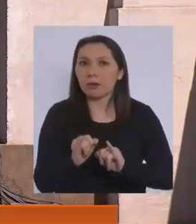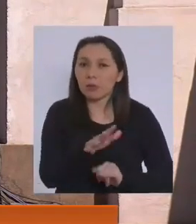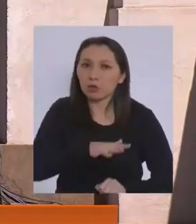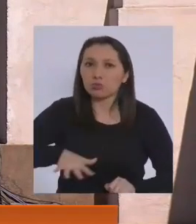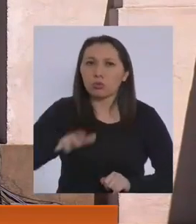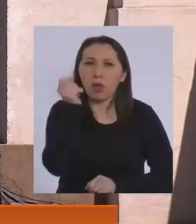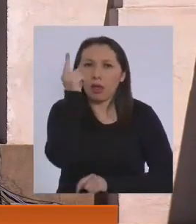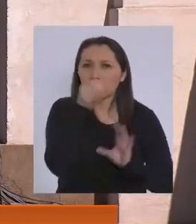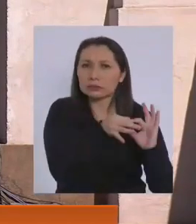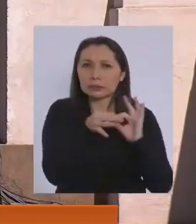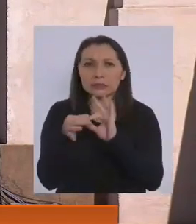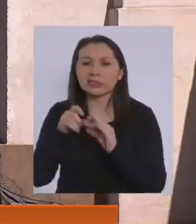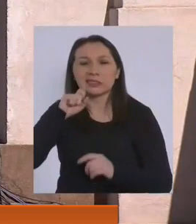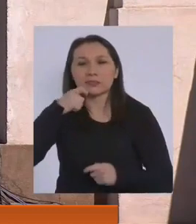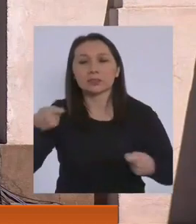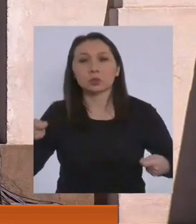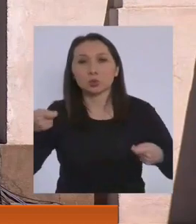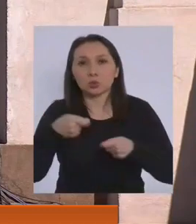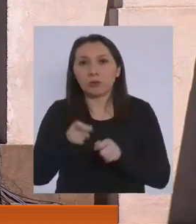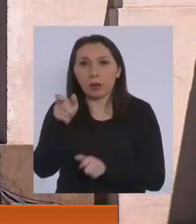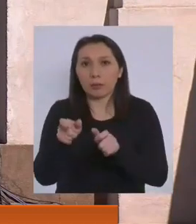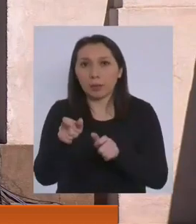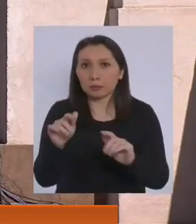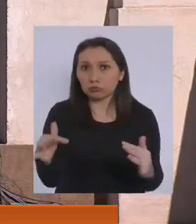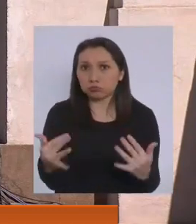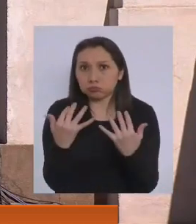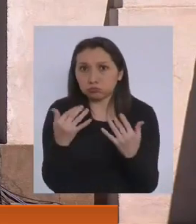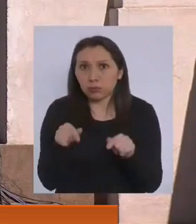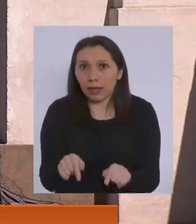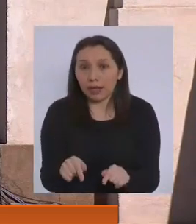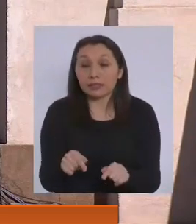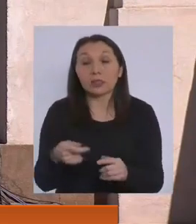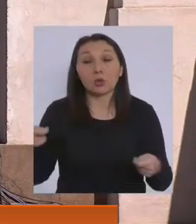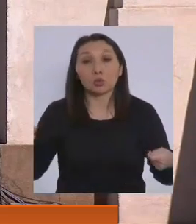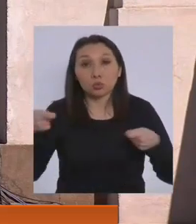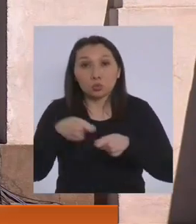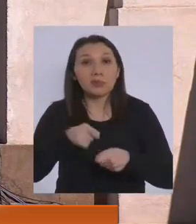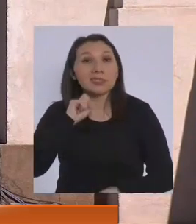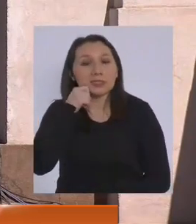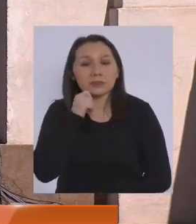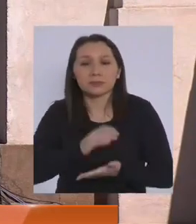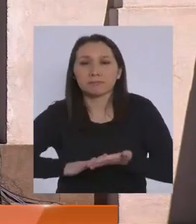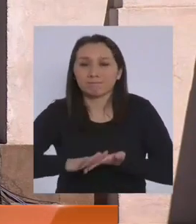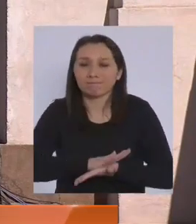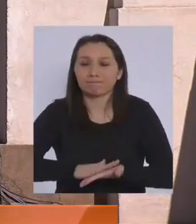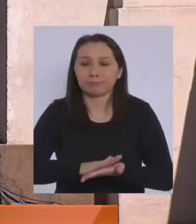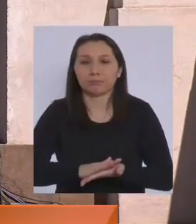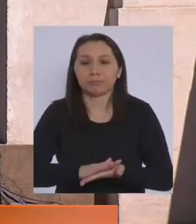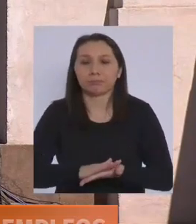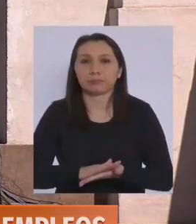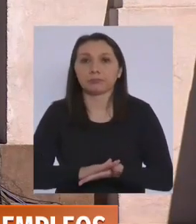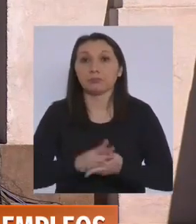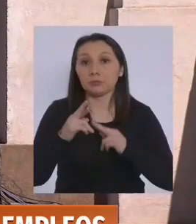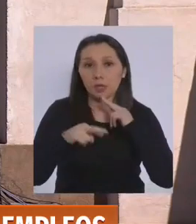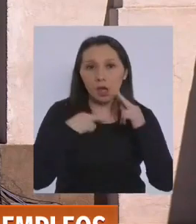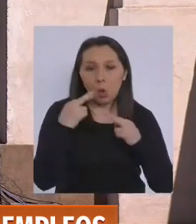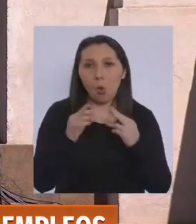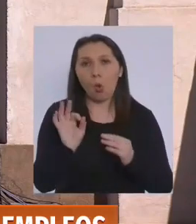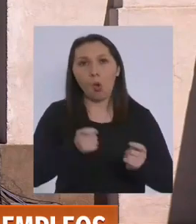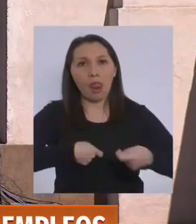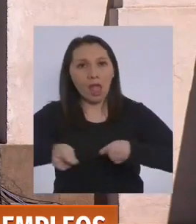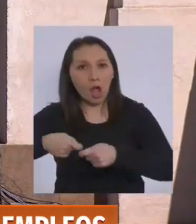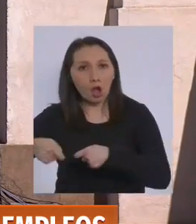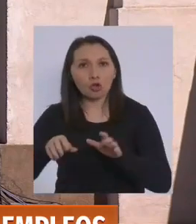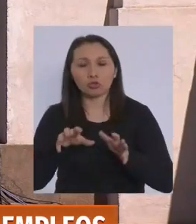cancha, ¿qué significa este subsidio para quienes nos escuchan? Este subsidio significa, por ejemplo, que un restaurante, un